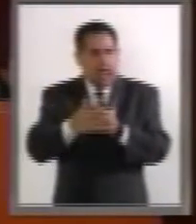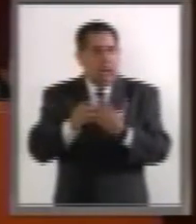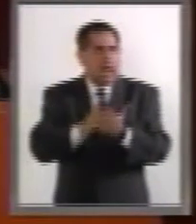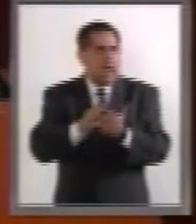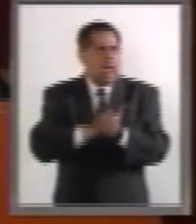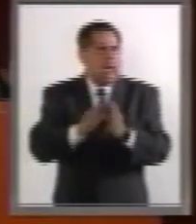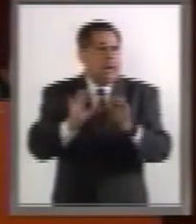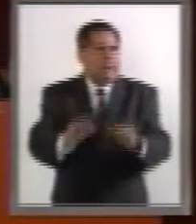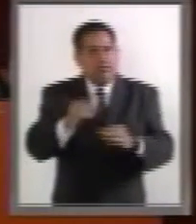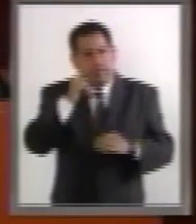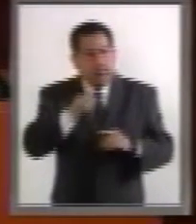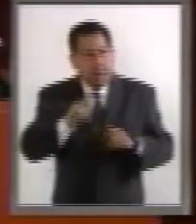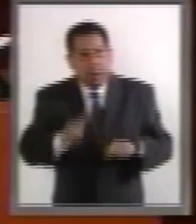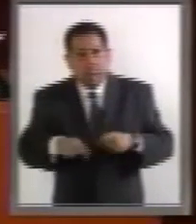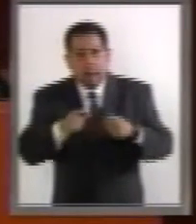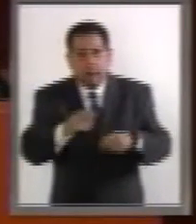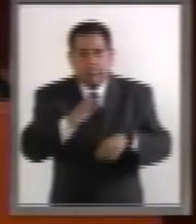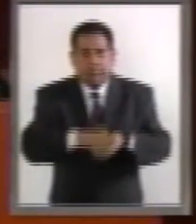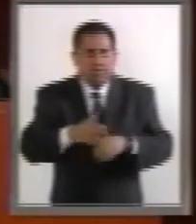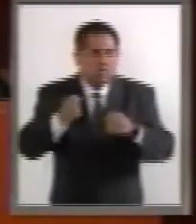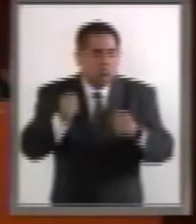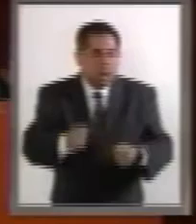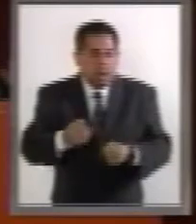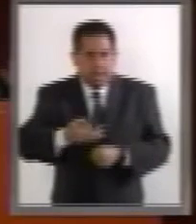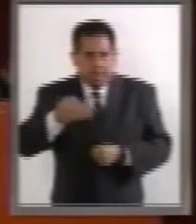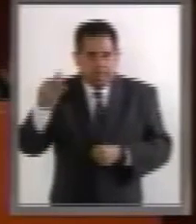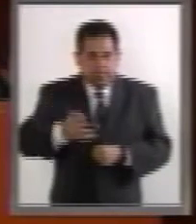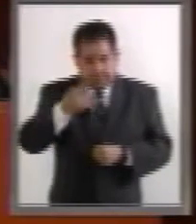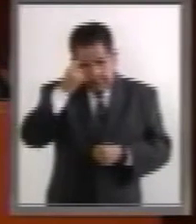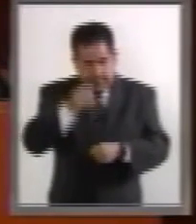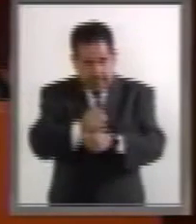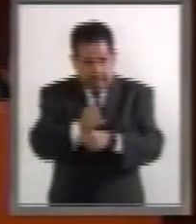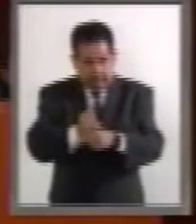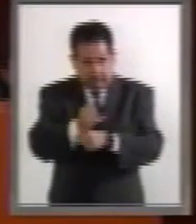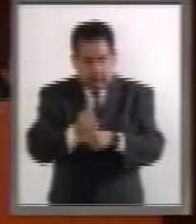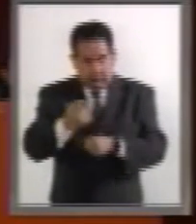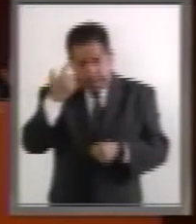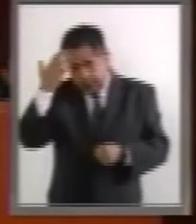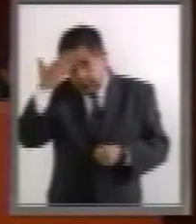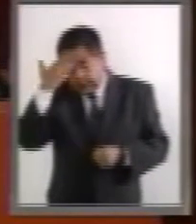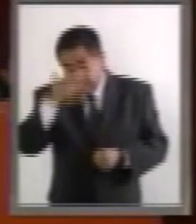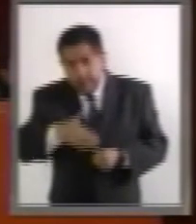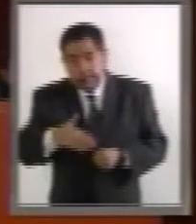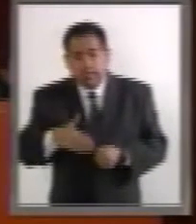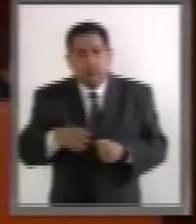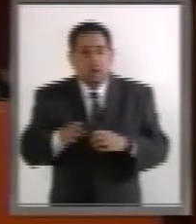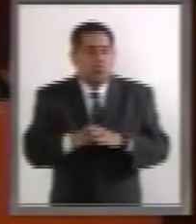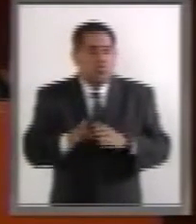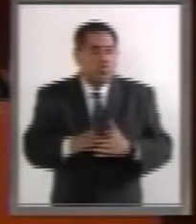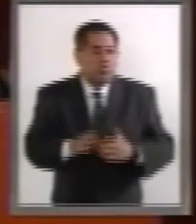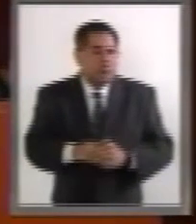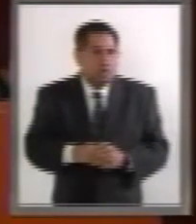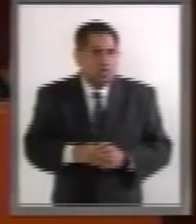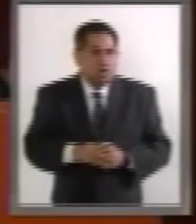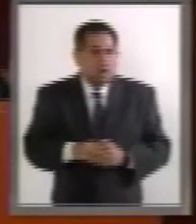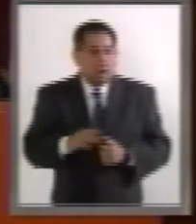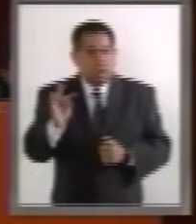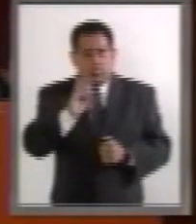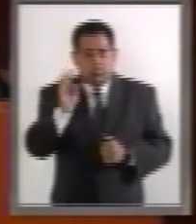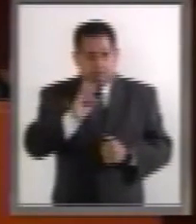de darle certeza a la investigación, de saber, en el caso de